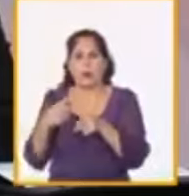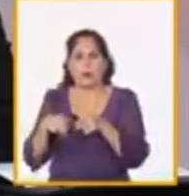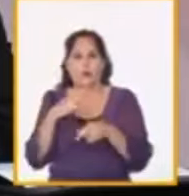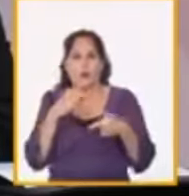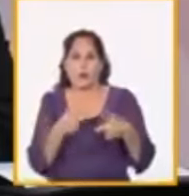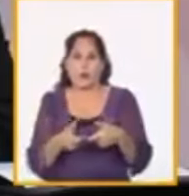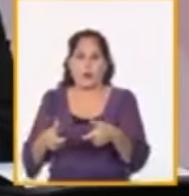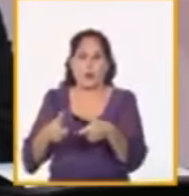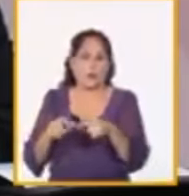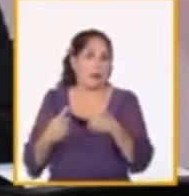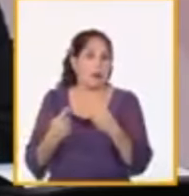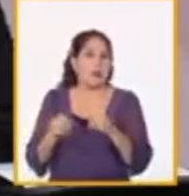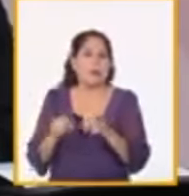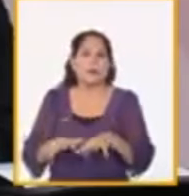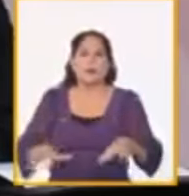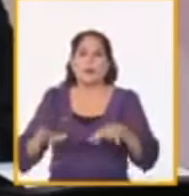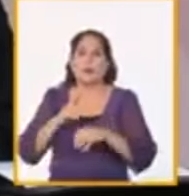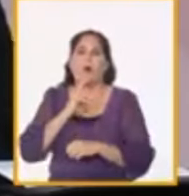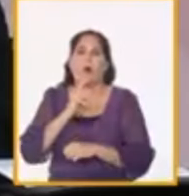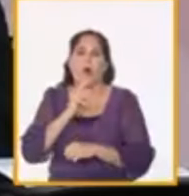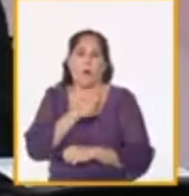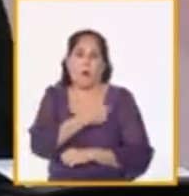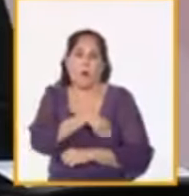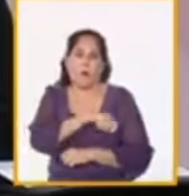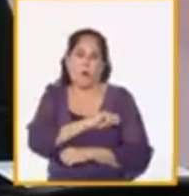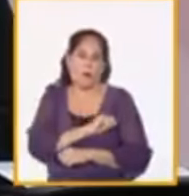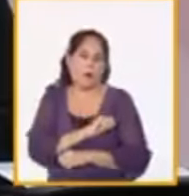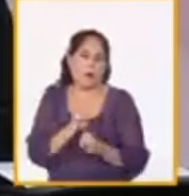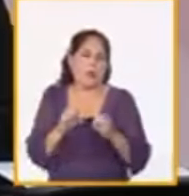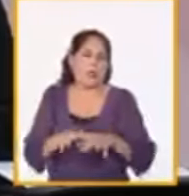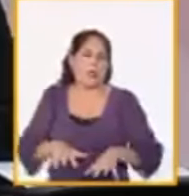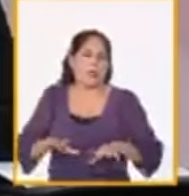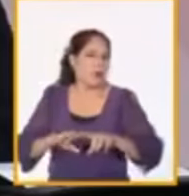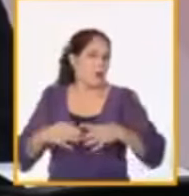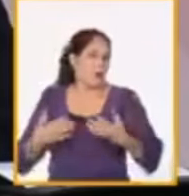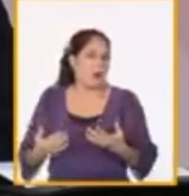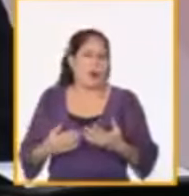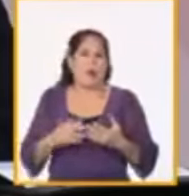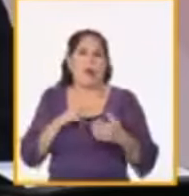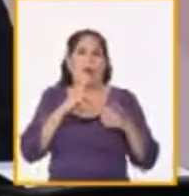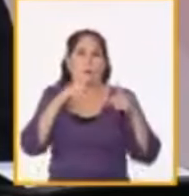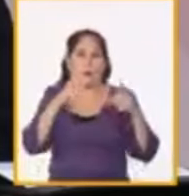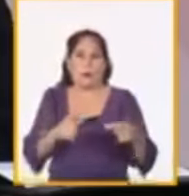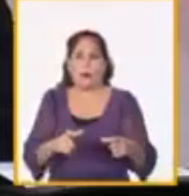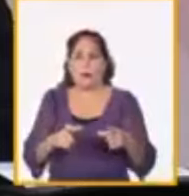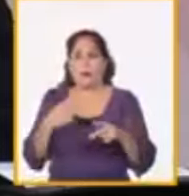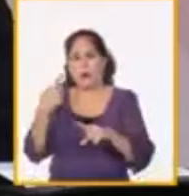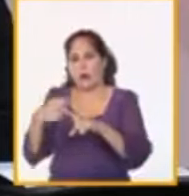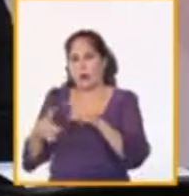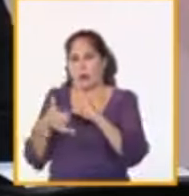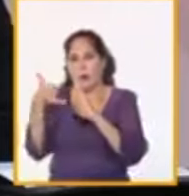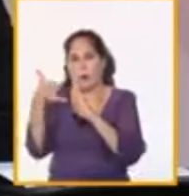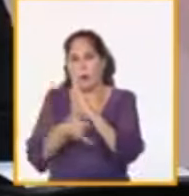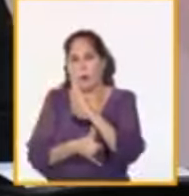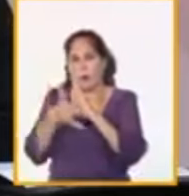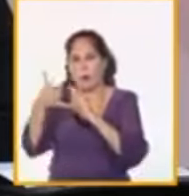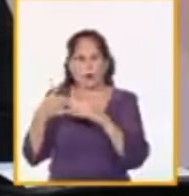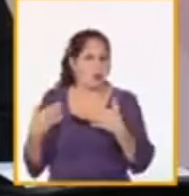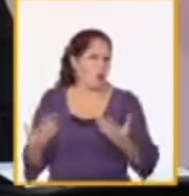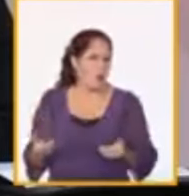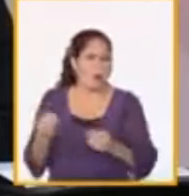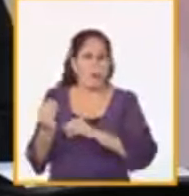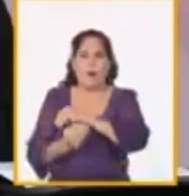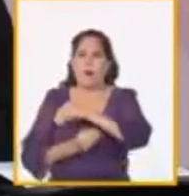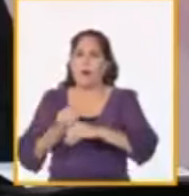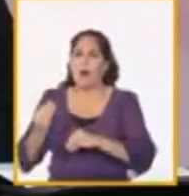sobre el abasto de agua a la población, sobre cómo están las fuentes de abasto y también pues se ha hablado del cambio de la